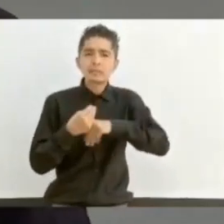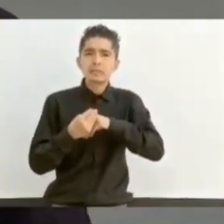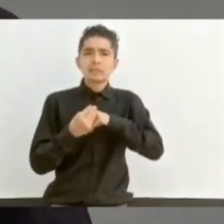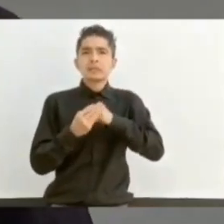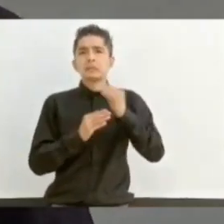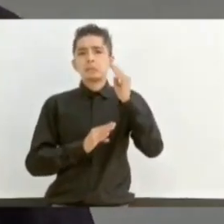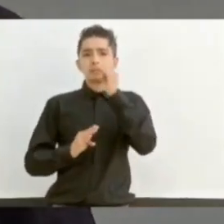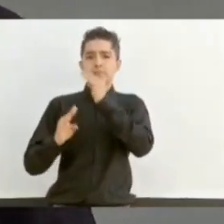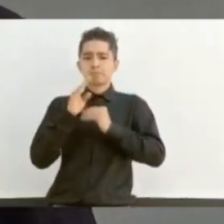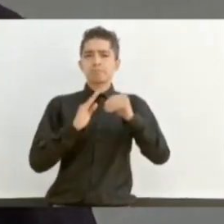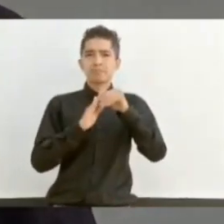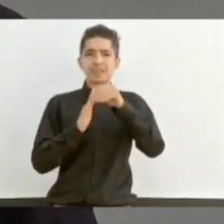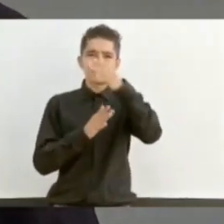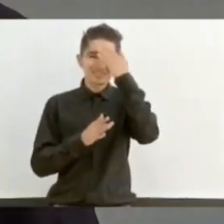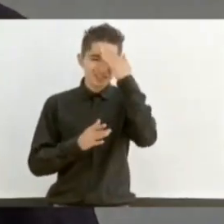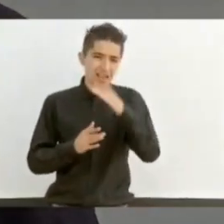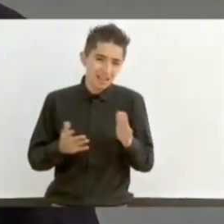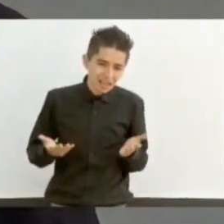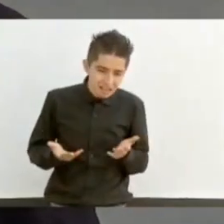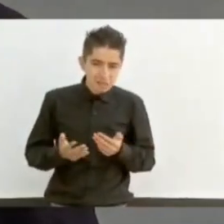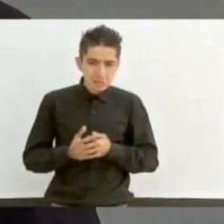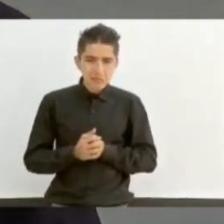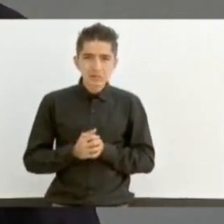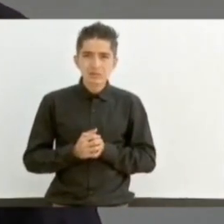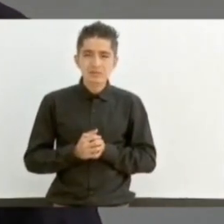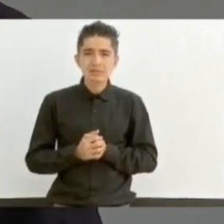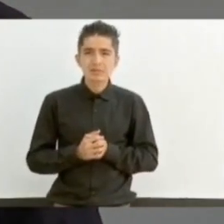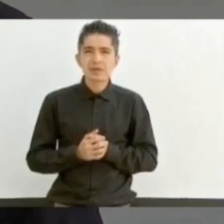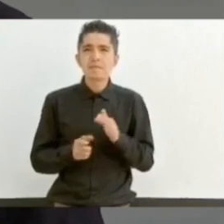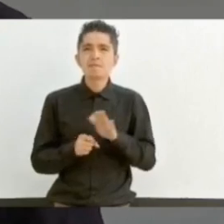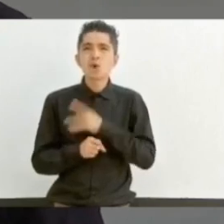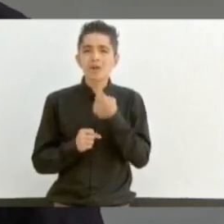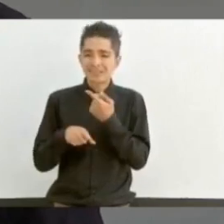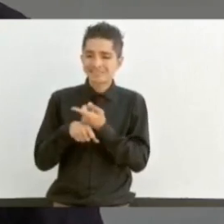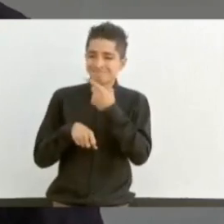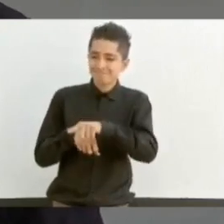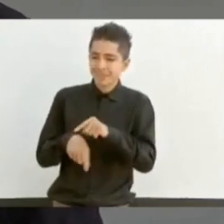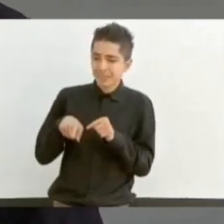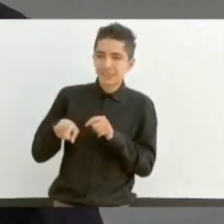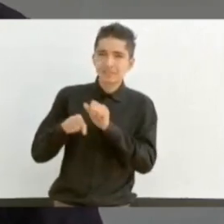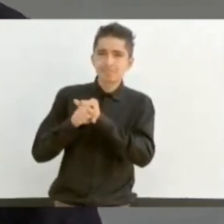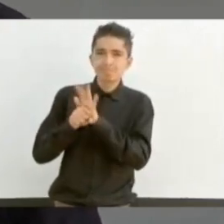precipitó por esa pandemia.